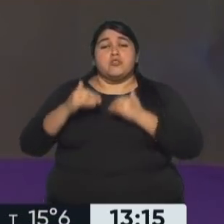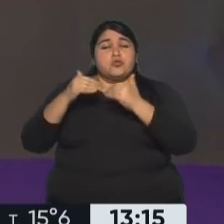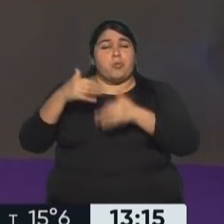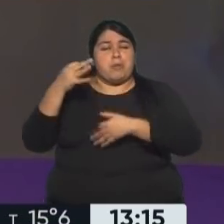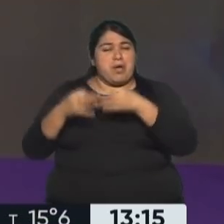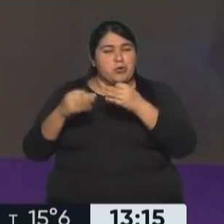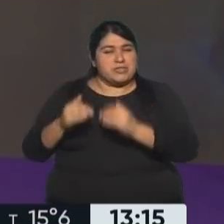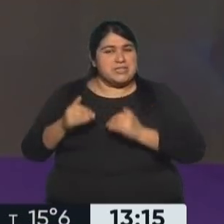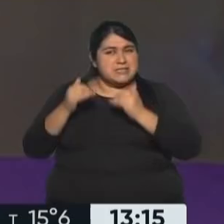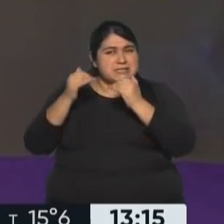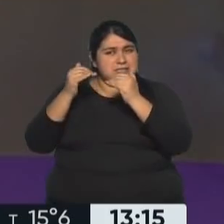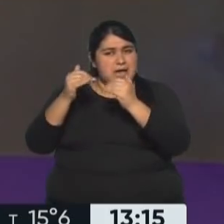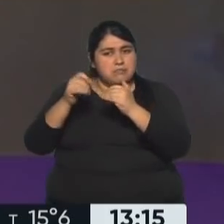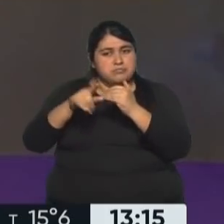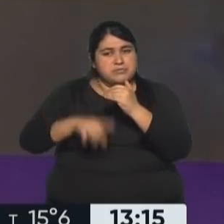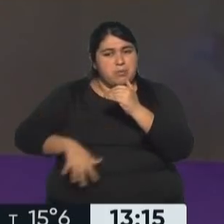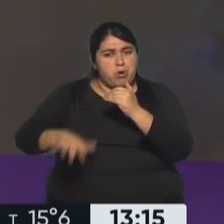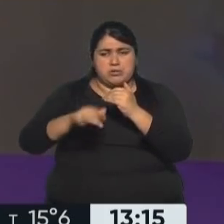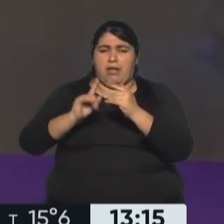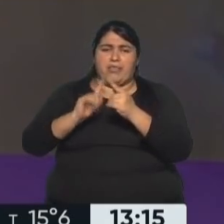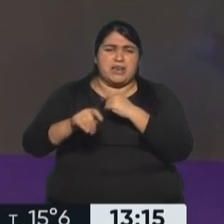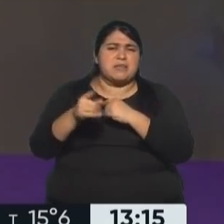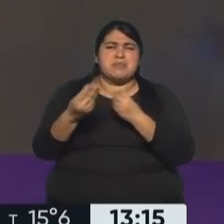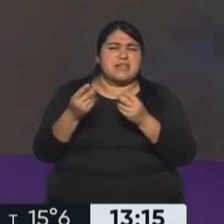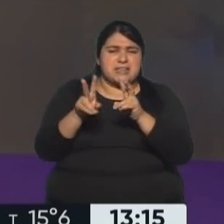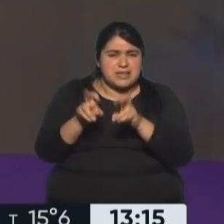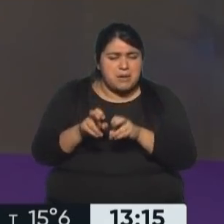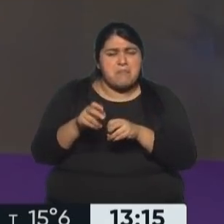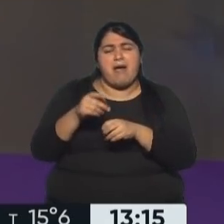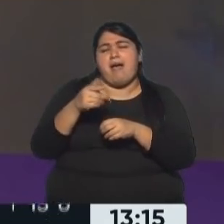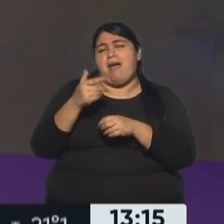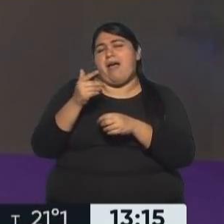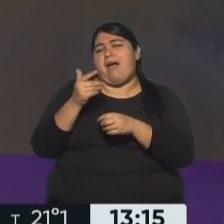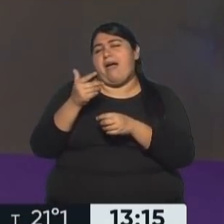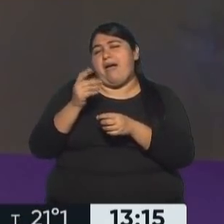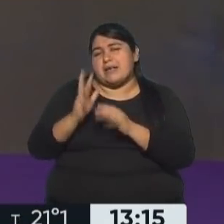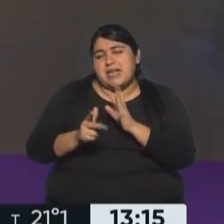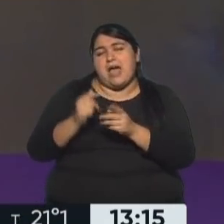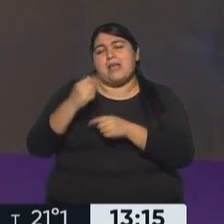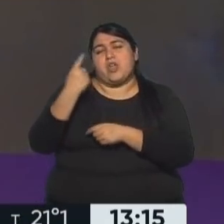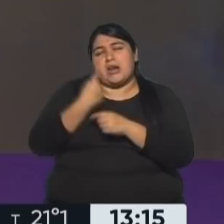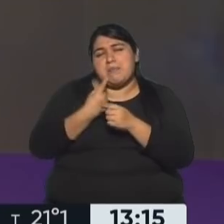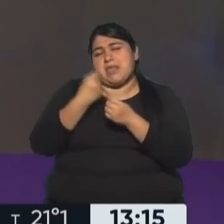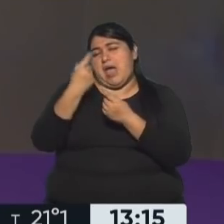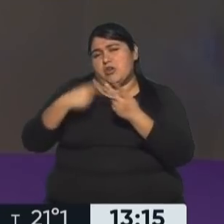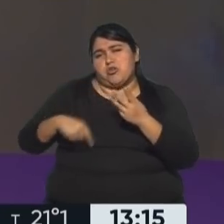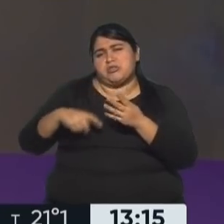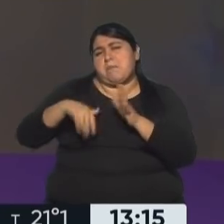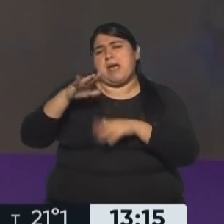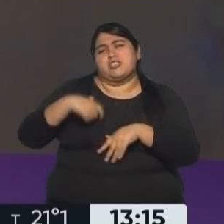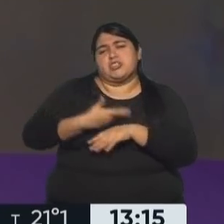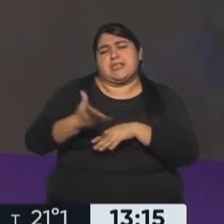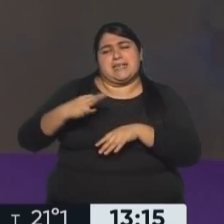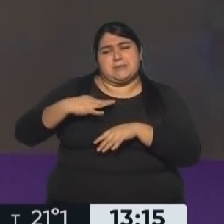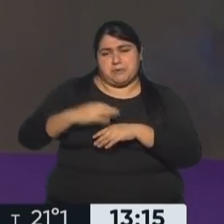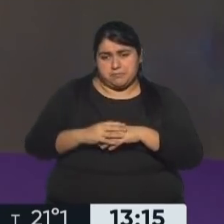Pueblo, que va directamente a los delitos criminales y a, bueno, todas esas cuestiones vinculadas más bien a la sociedad civil. El